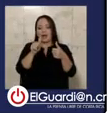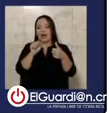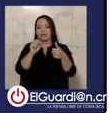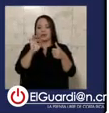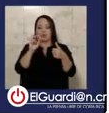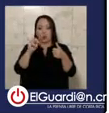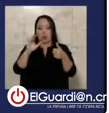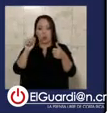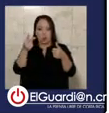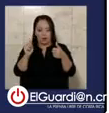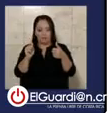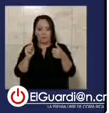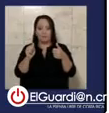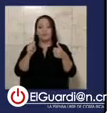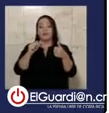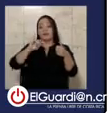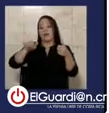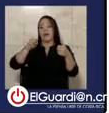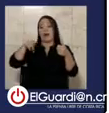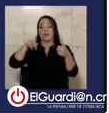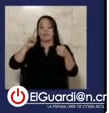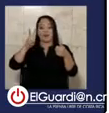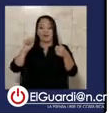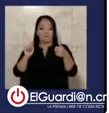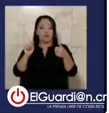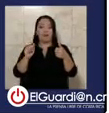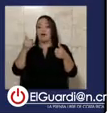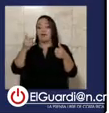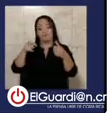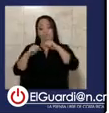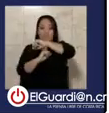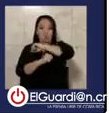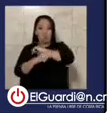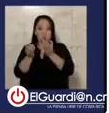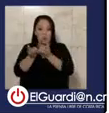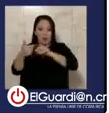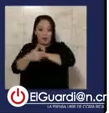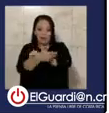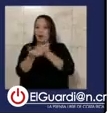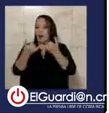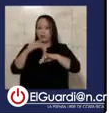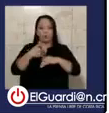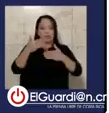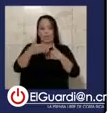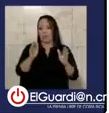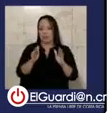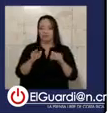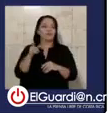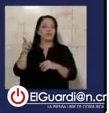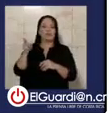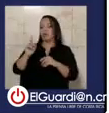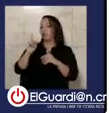decir, Habdeba es una operación de un muelle que no tiene aún escáneres. ¿No salió de Moín? No, señor,